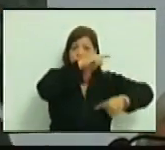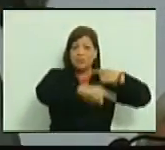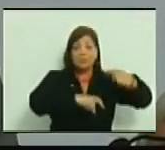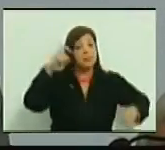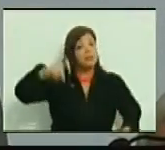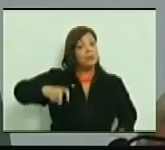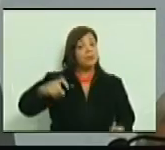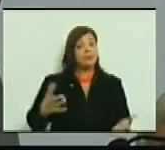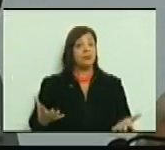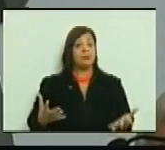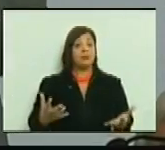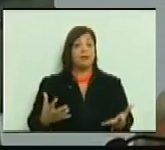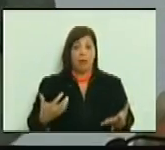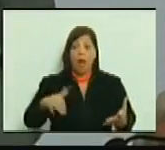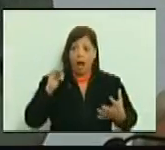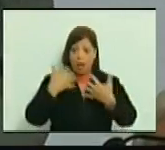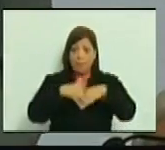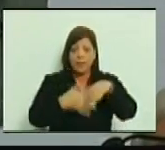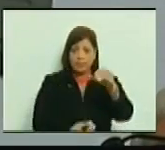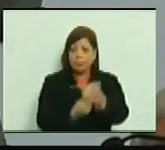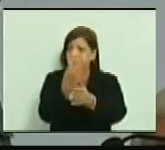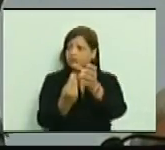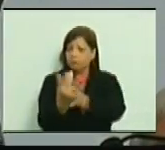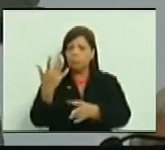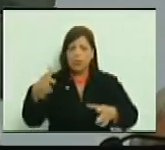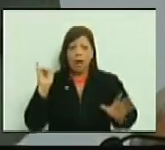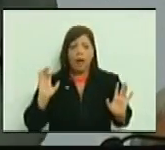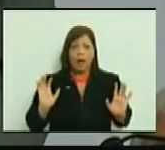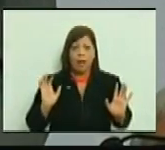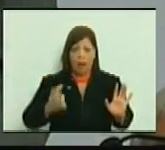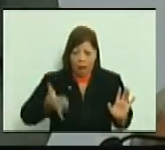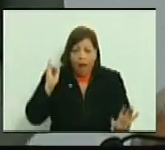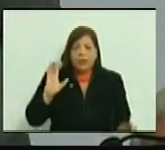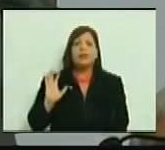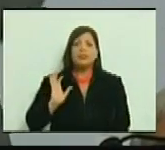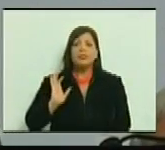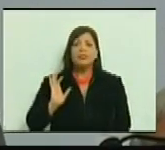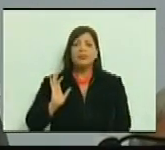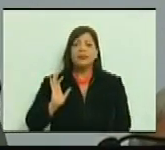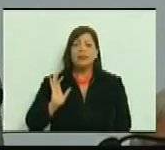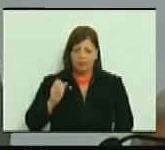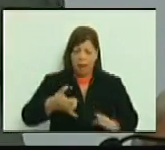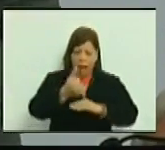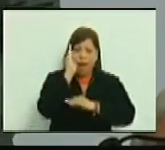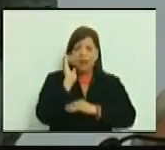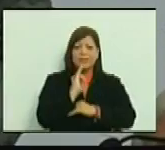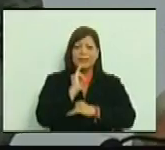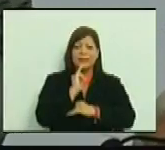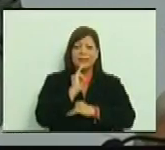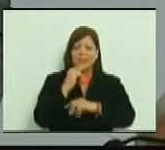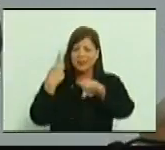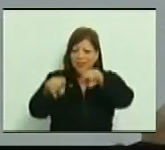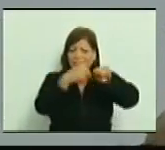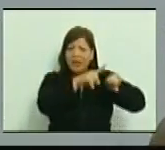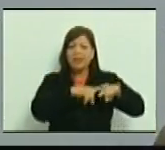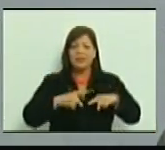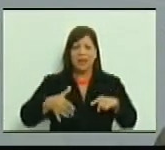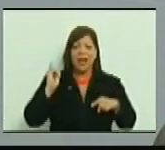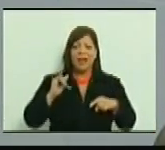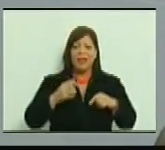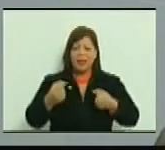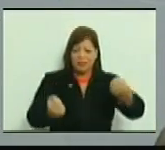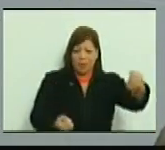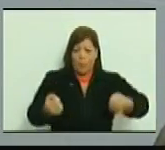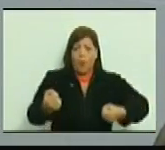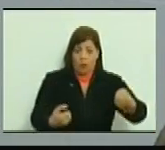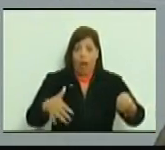Ahora, todas esas empresas existen. ¿Por qué no existe empresa de silo? ¿Por qué no existe cuerpo logística de transporte del